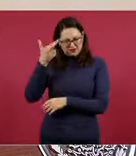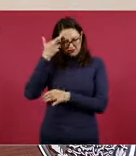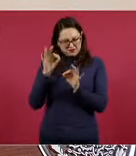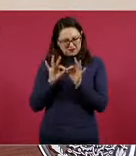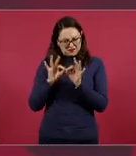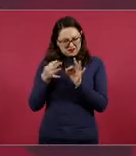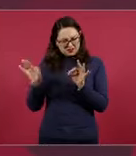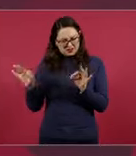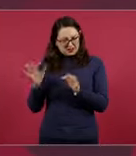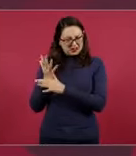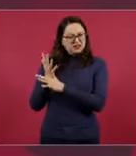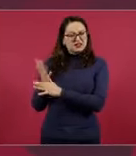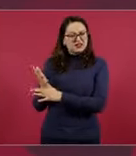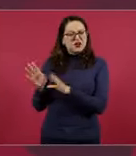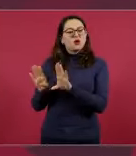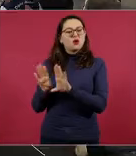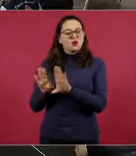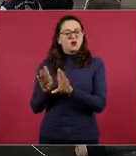¿Cómo?